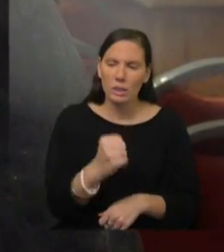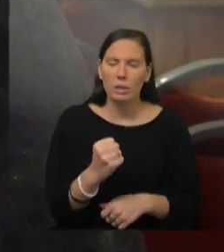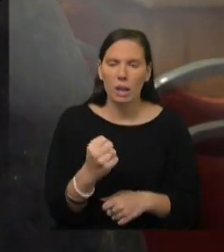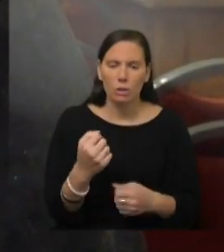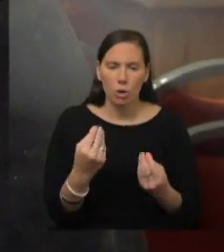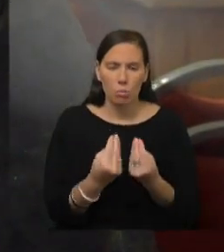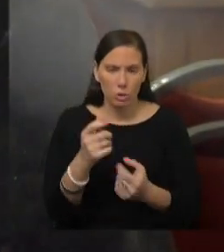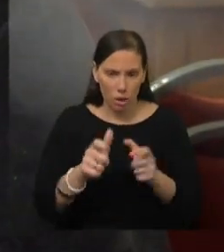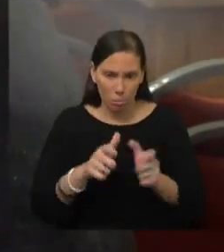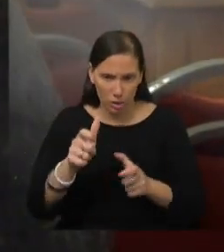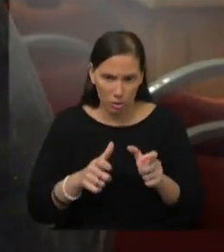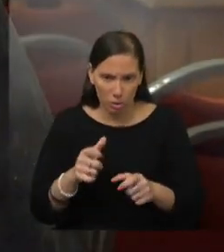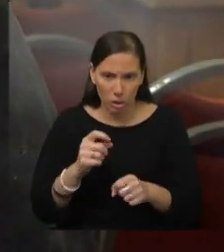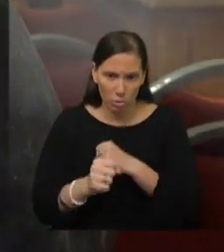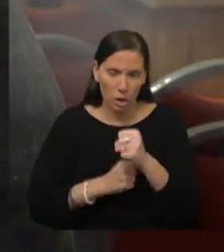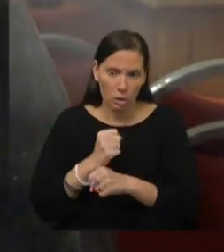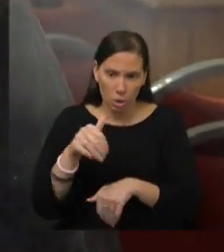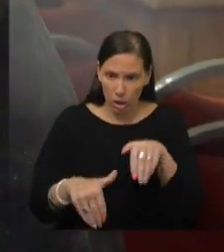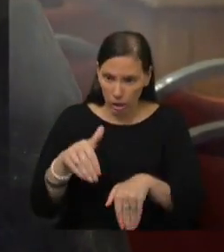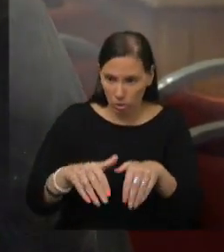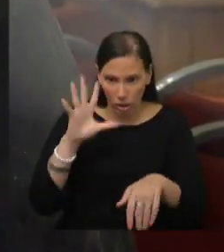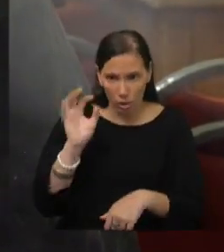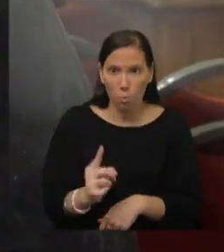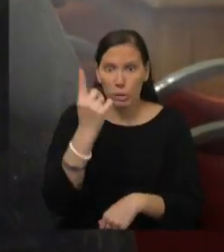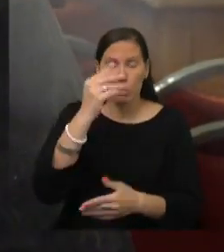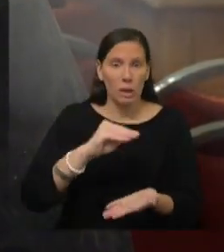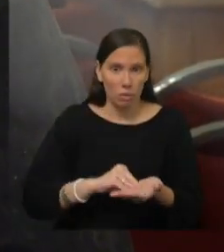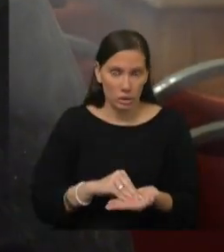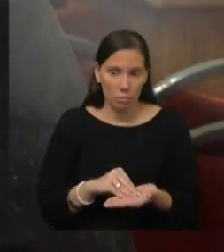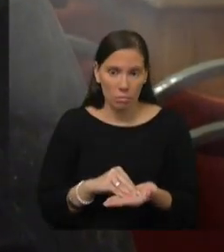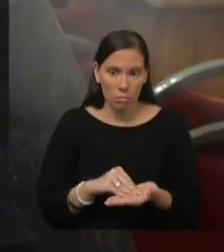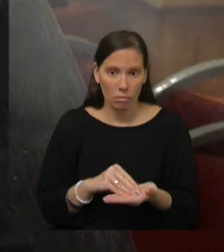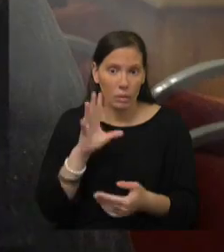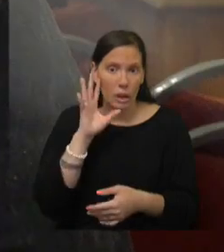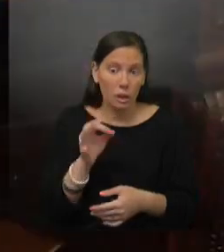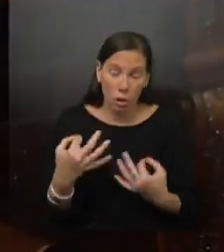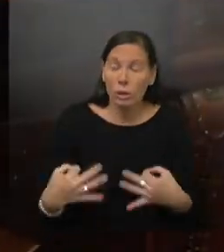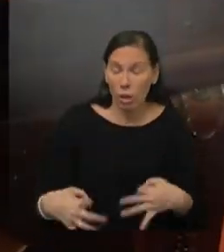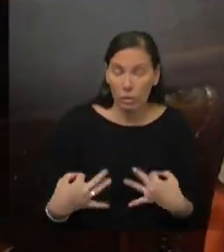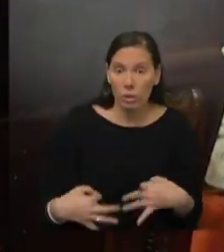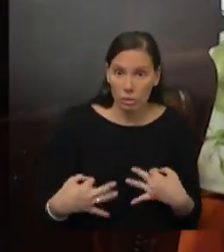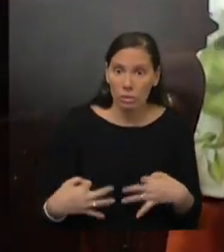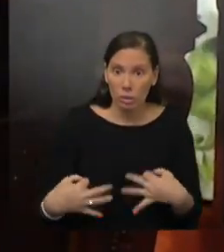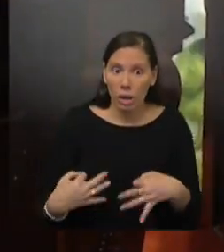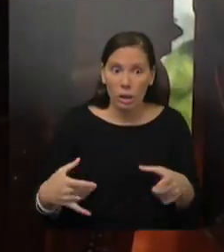cárceles en un año electoral la verdad que creo que es la primera vez en la historia y me parece bien que la comunidad política ya se